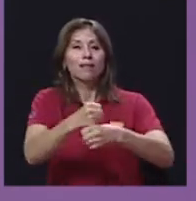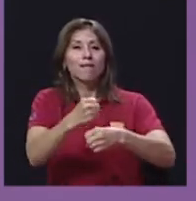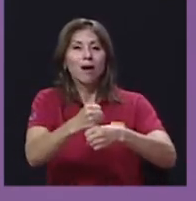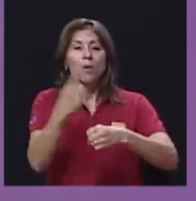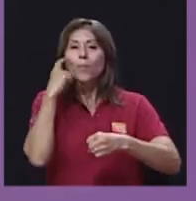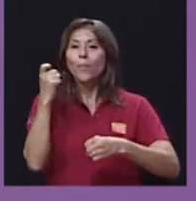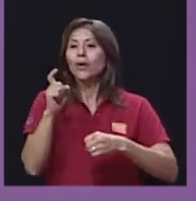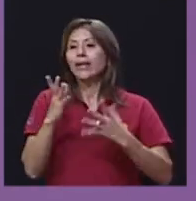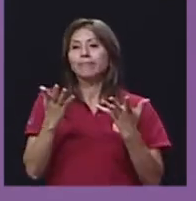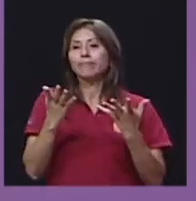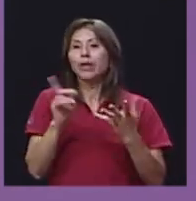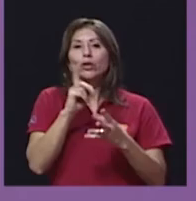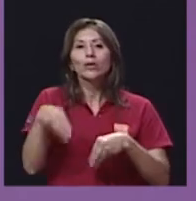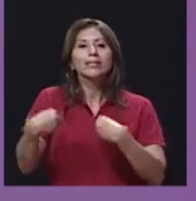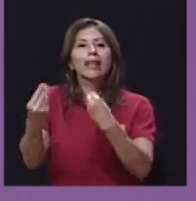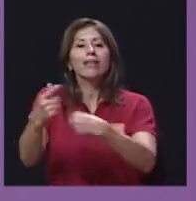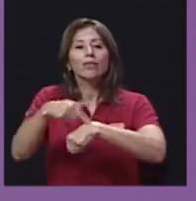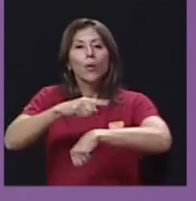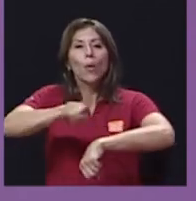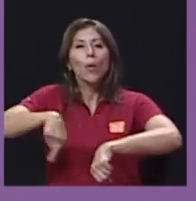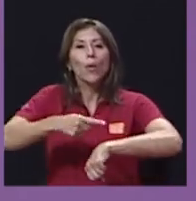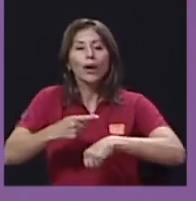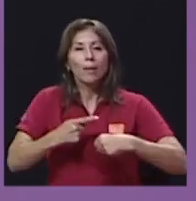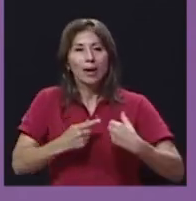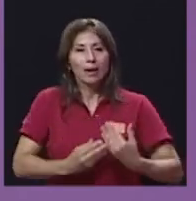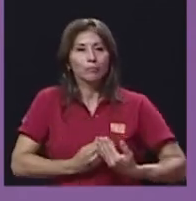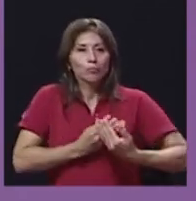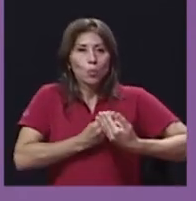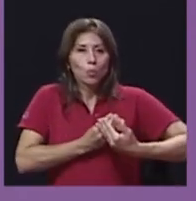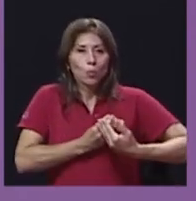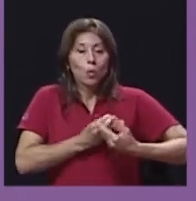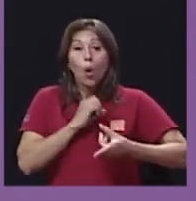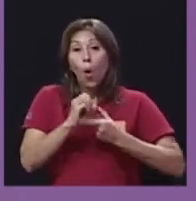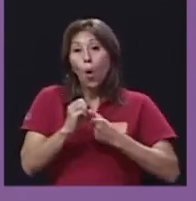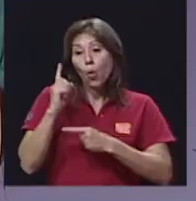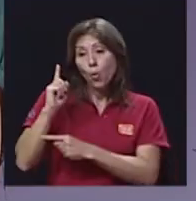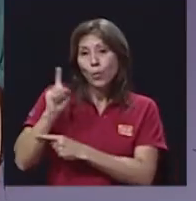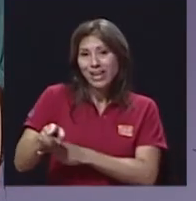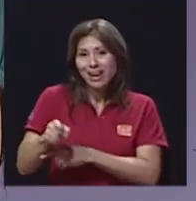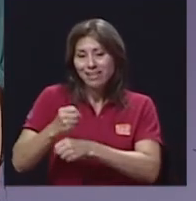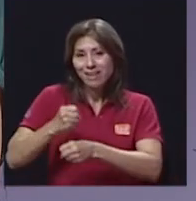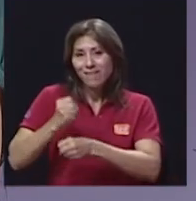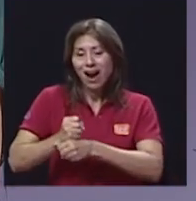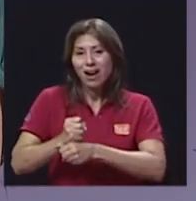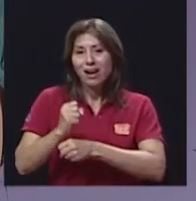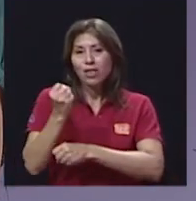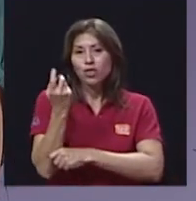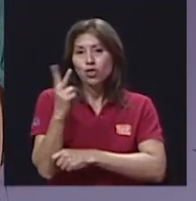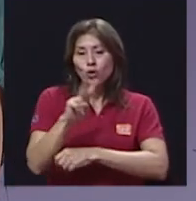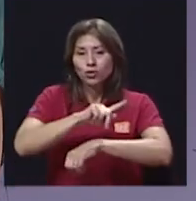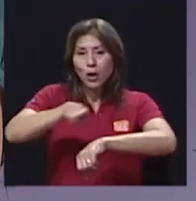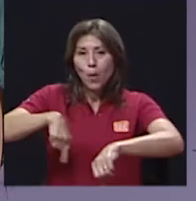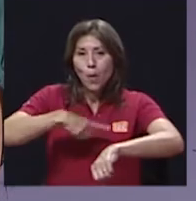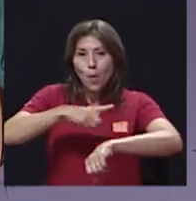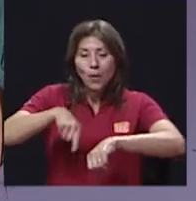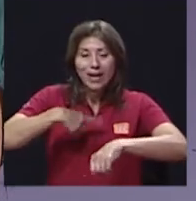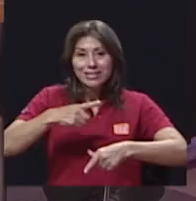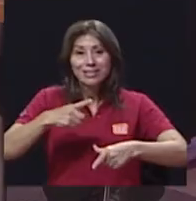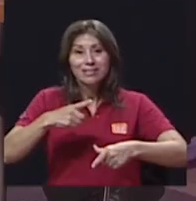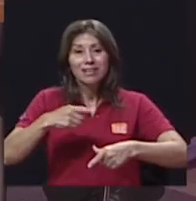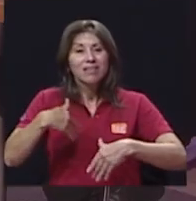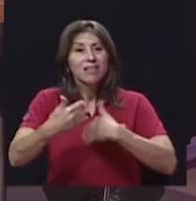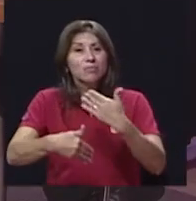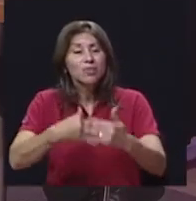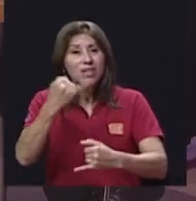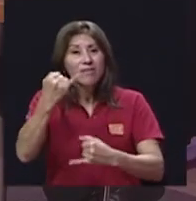porque la obligan a trabajar 12 horas y entonces no no está dando la talla para poder mantener lactancia y al final tiene que escoger